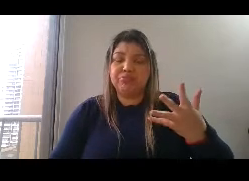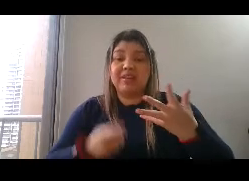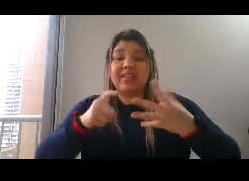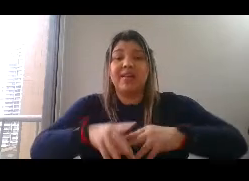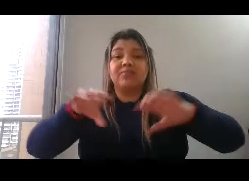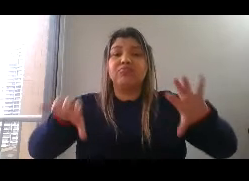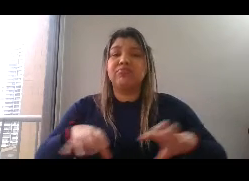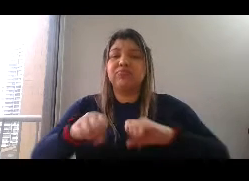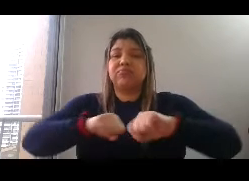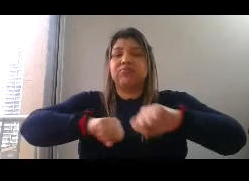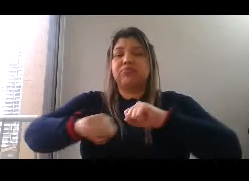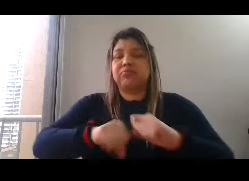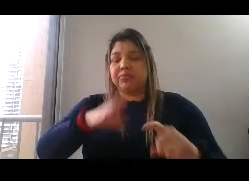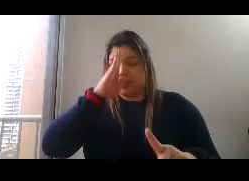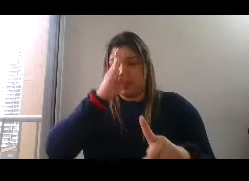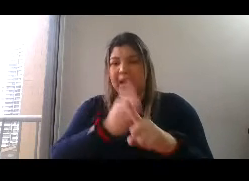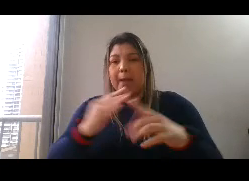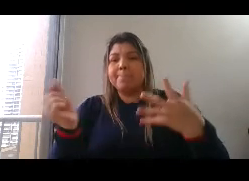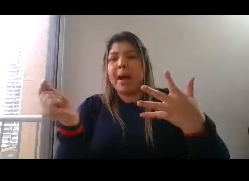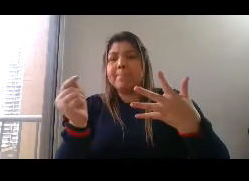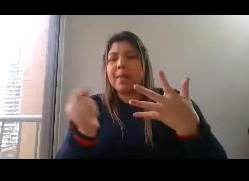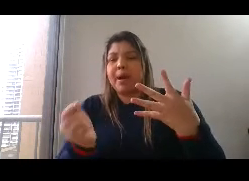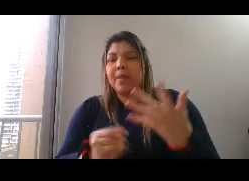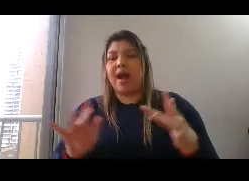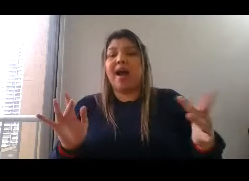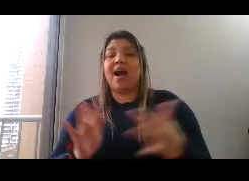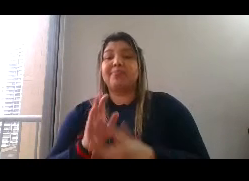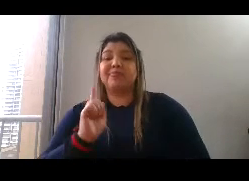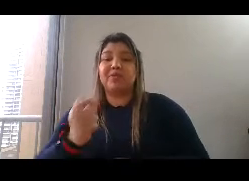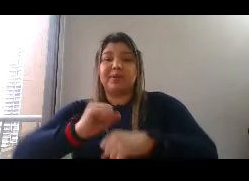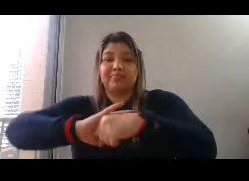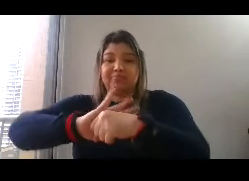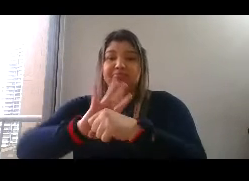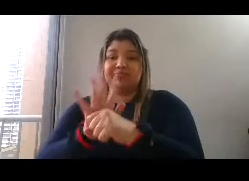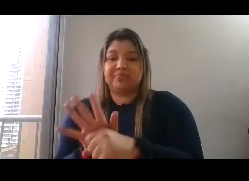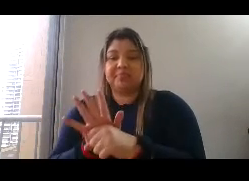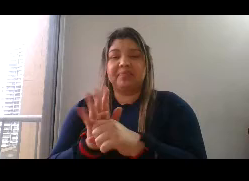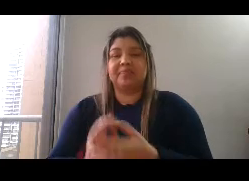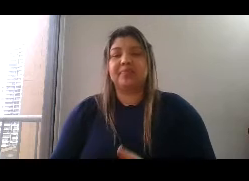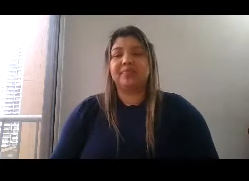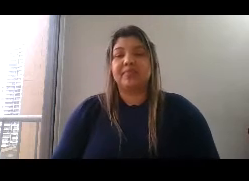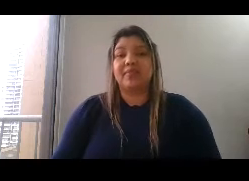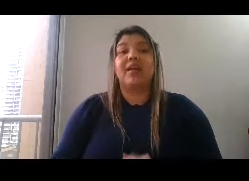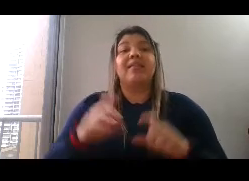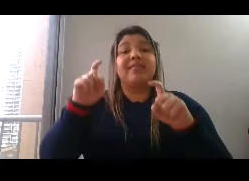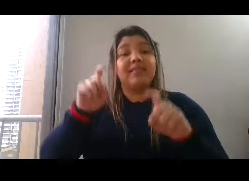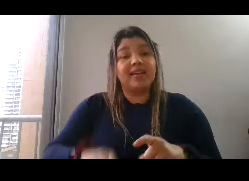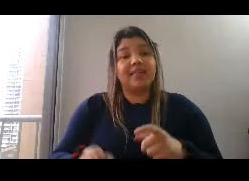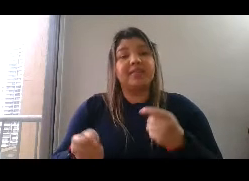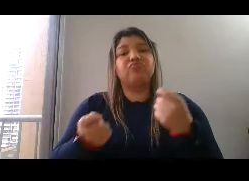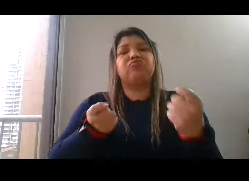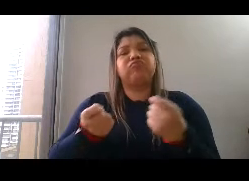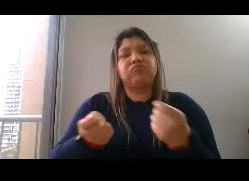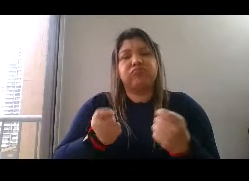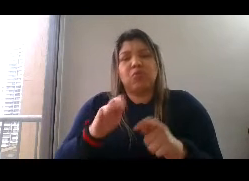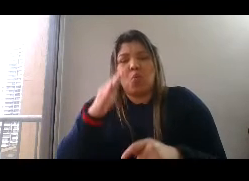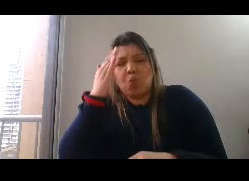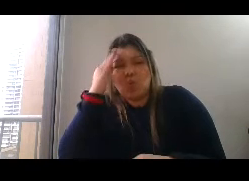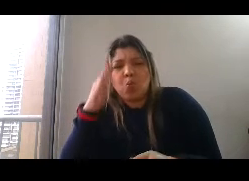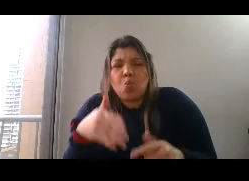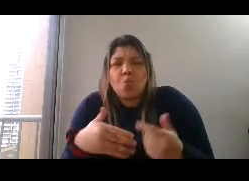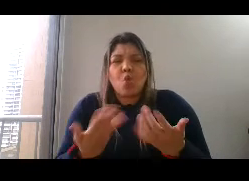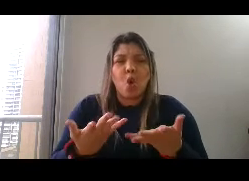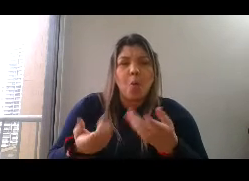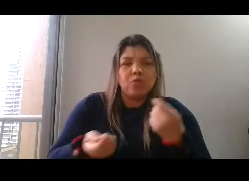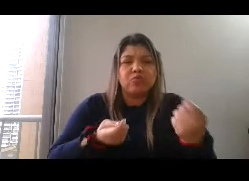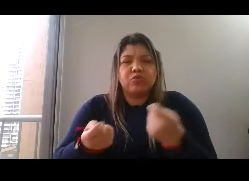para prepararse ante esta pandemia. Y esto significa de que deben de tener definido cómo va a ser el manejo, cómo va a ser el